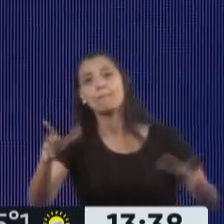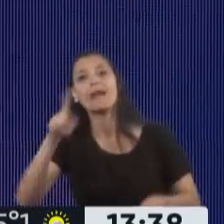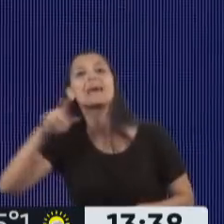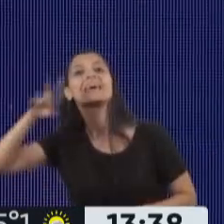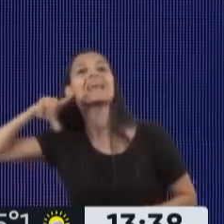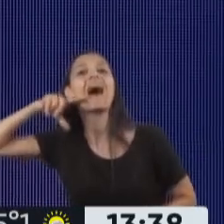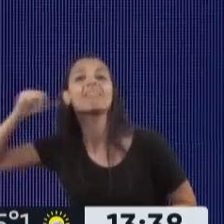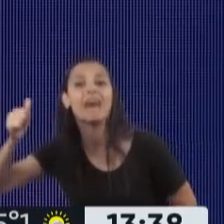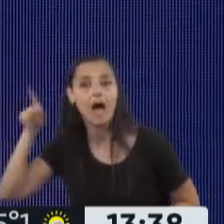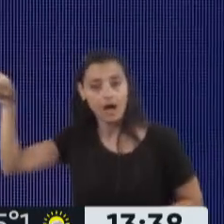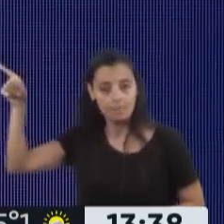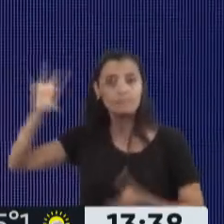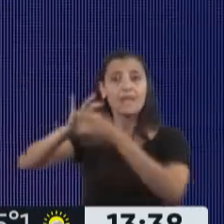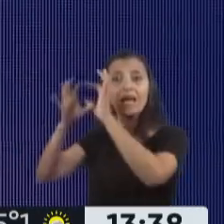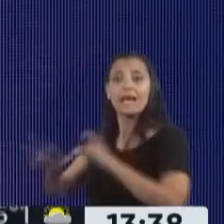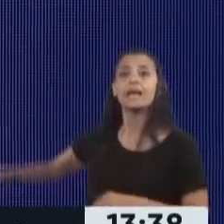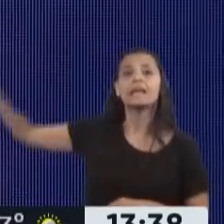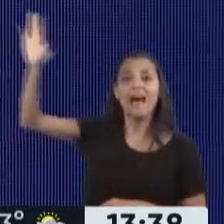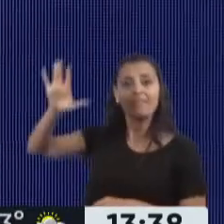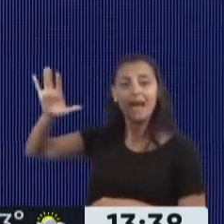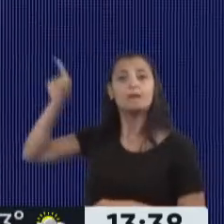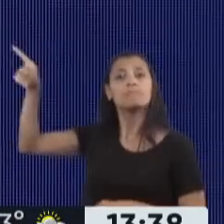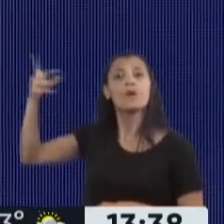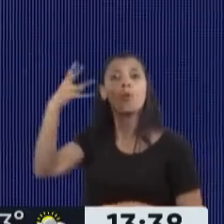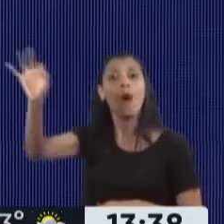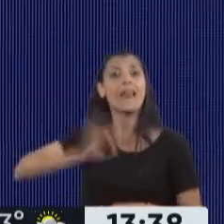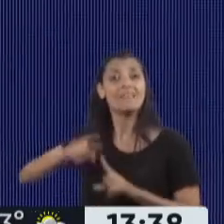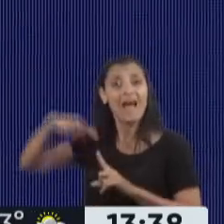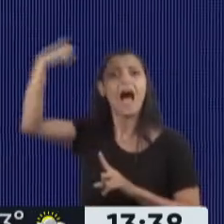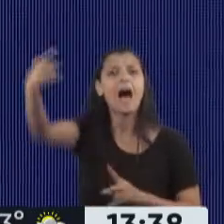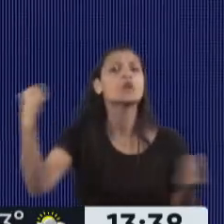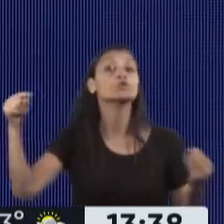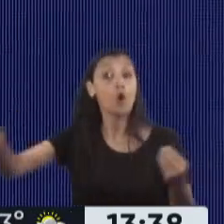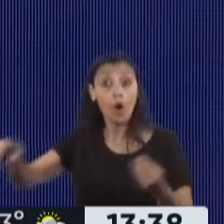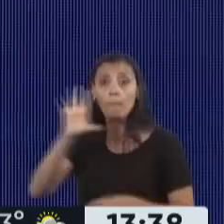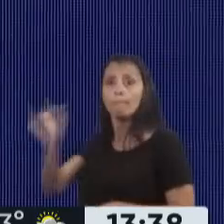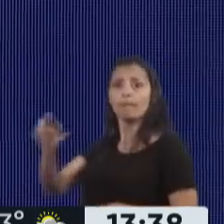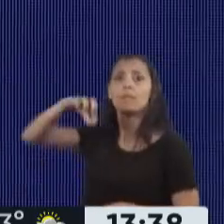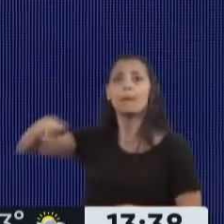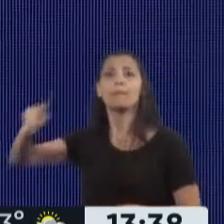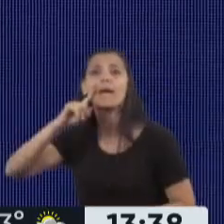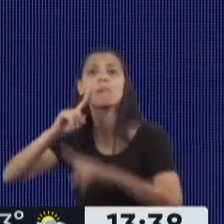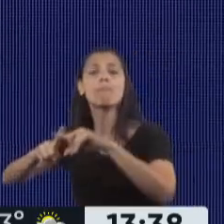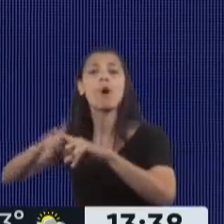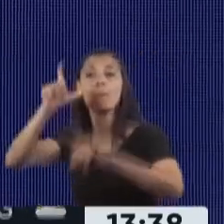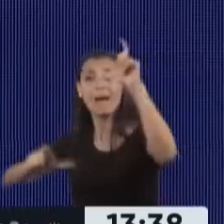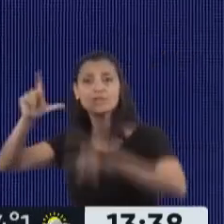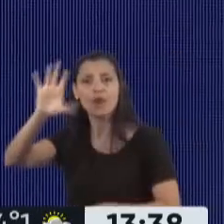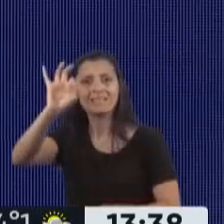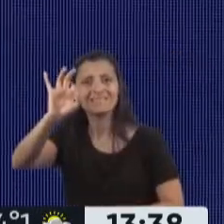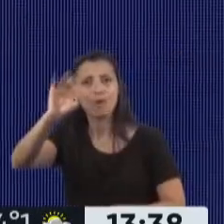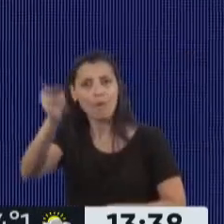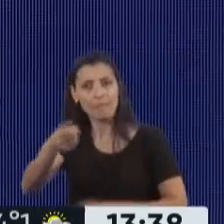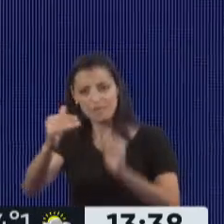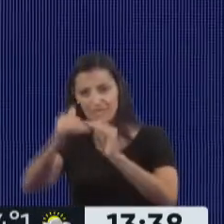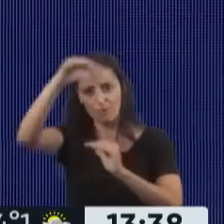más miserable de Europa, en 40 años, hoy tiene un PBI per cápita 50% mayor que el